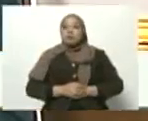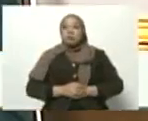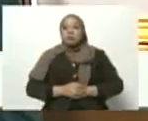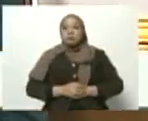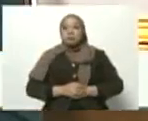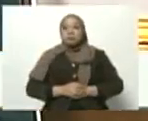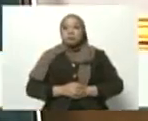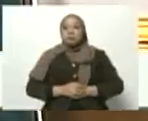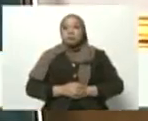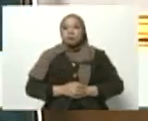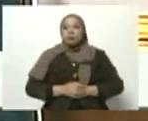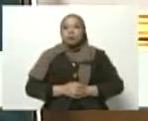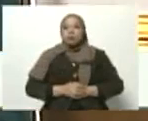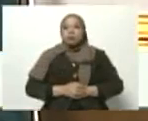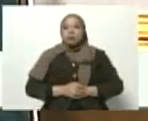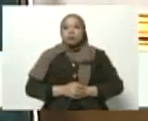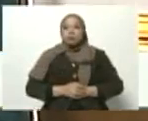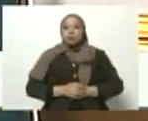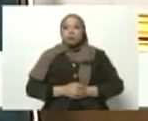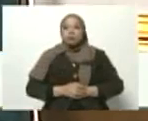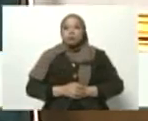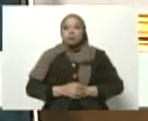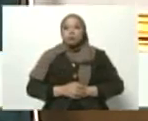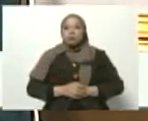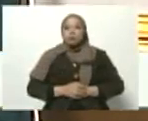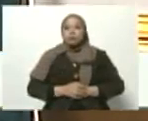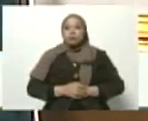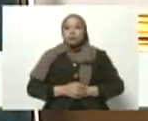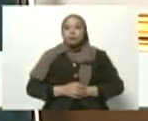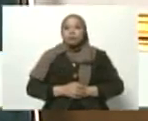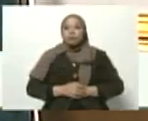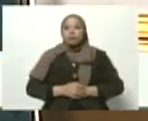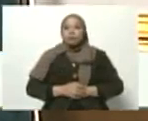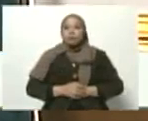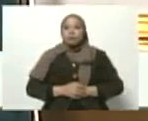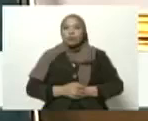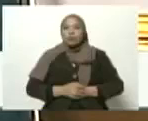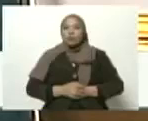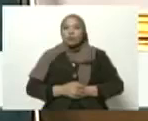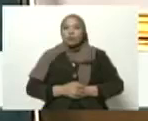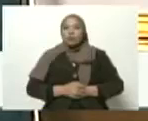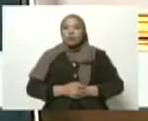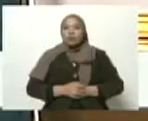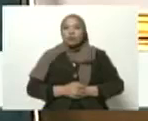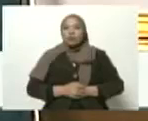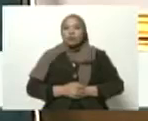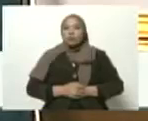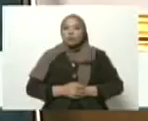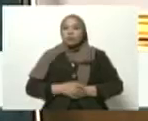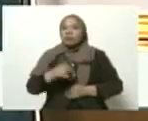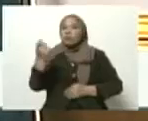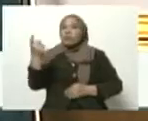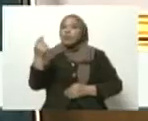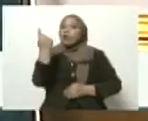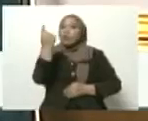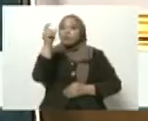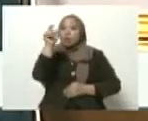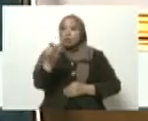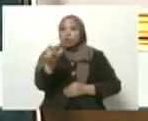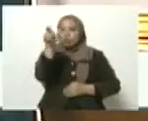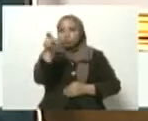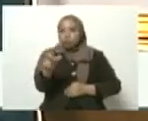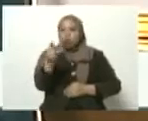palabra, voy a cerrar el derecho de palabra con quienes están anotados hasta ahora. Voy a dejar en el derecho de palabra al diputado Luis Eduardo